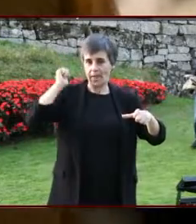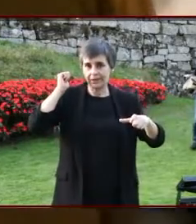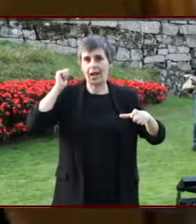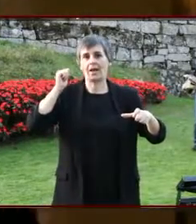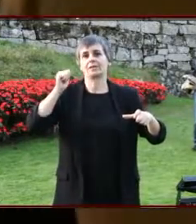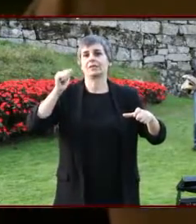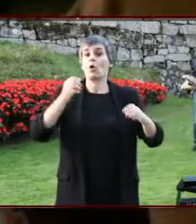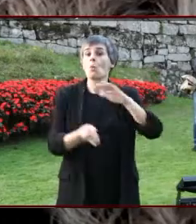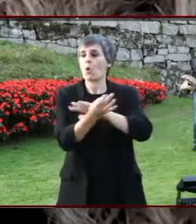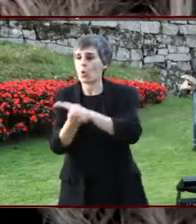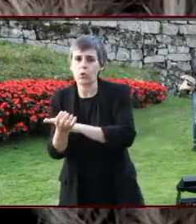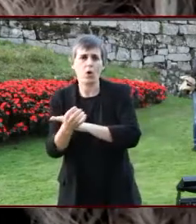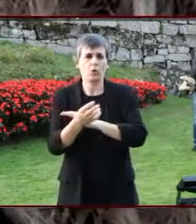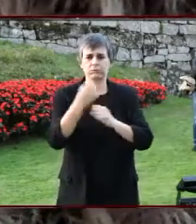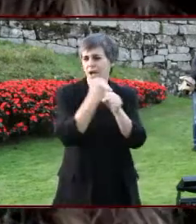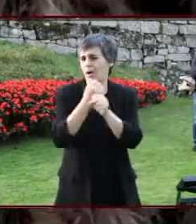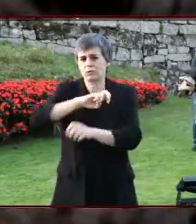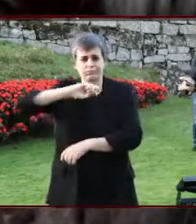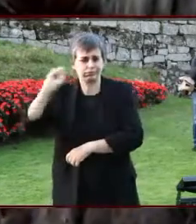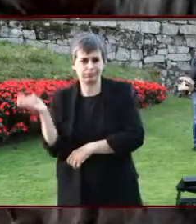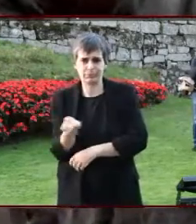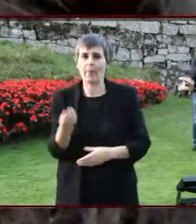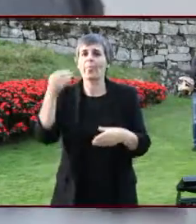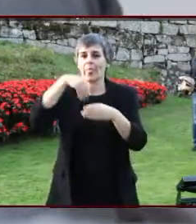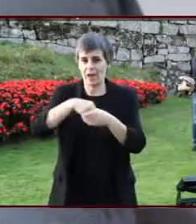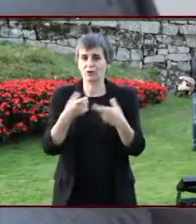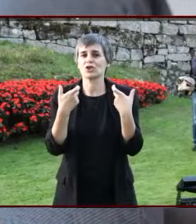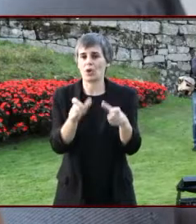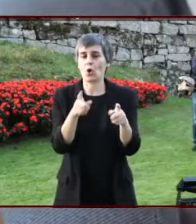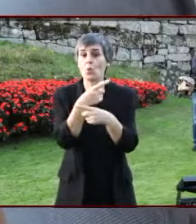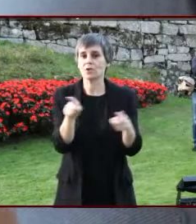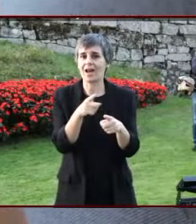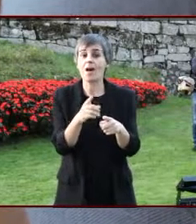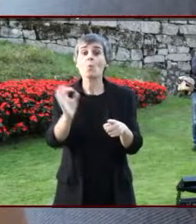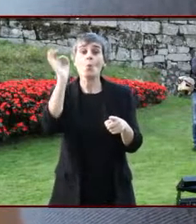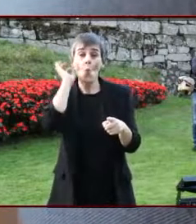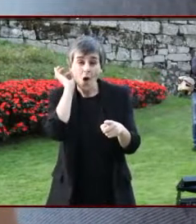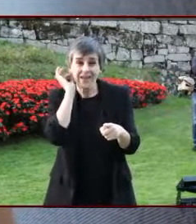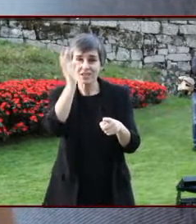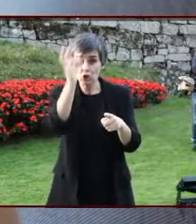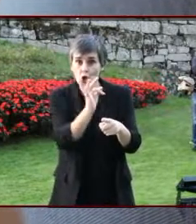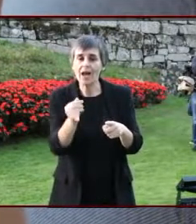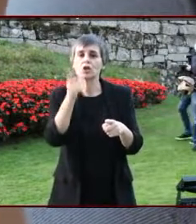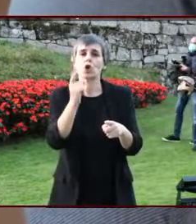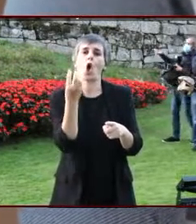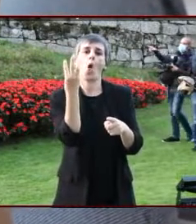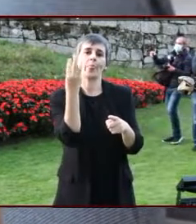a multitude de traballos existentes na industria musical, as mulleres só supoñen o 30%.